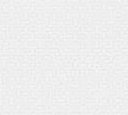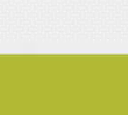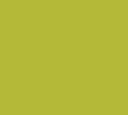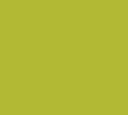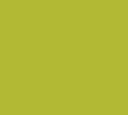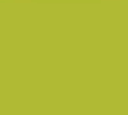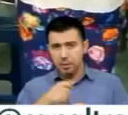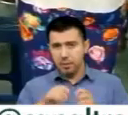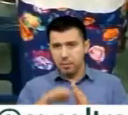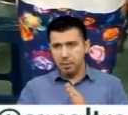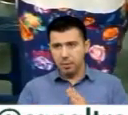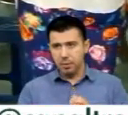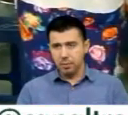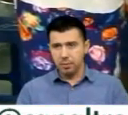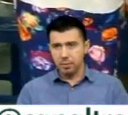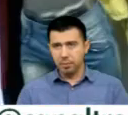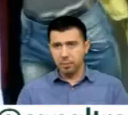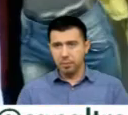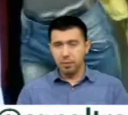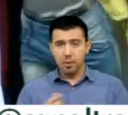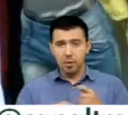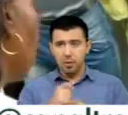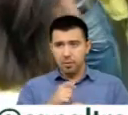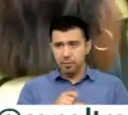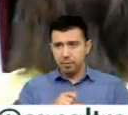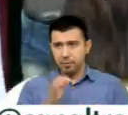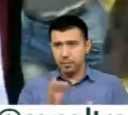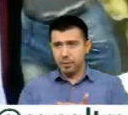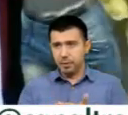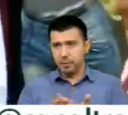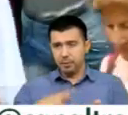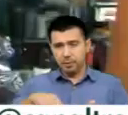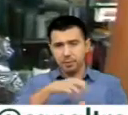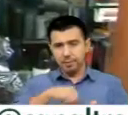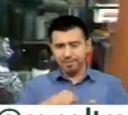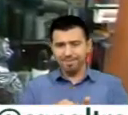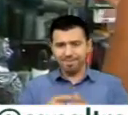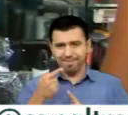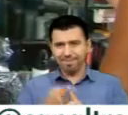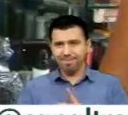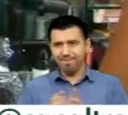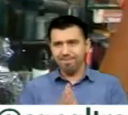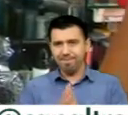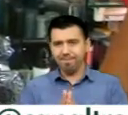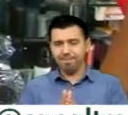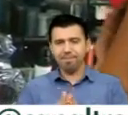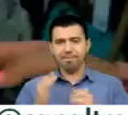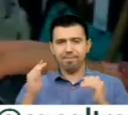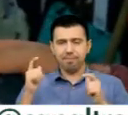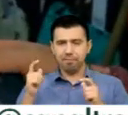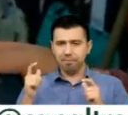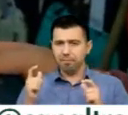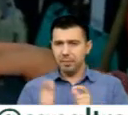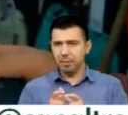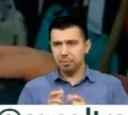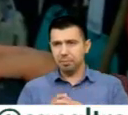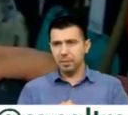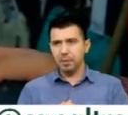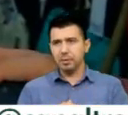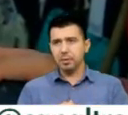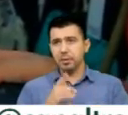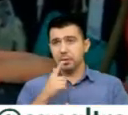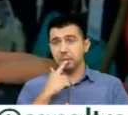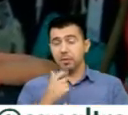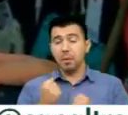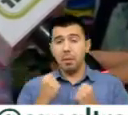Altro.com. Para los comerciantes de la capital santandereana, sus ventas este diciembre han disminuido considerablemente. No, estaba muy pesado,